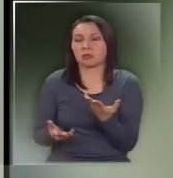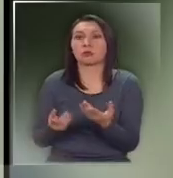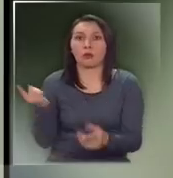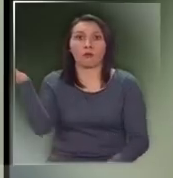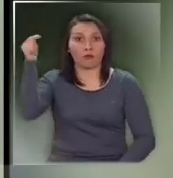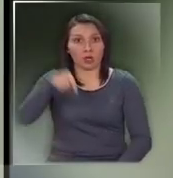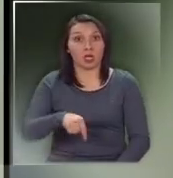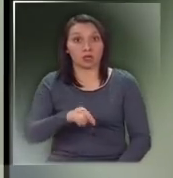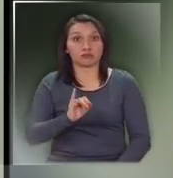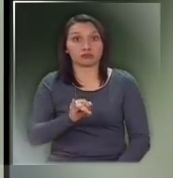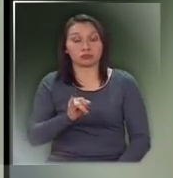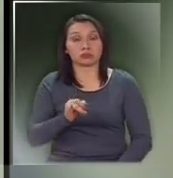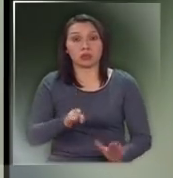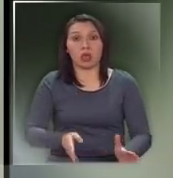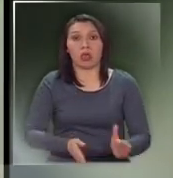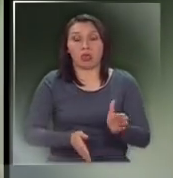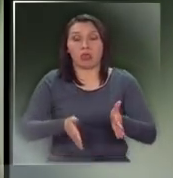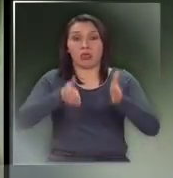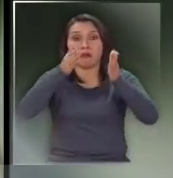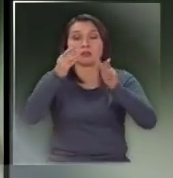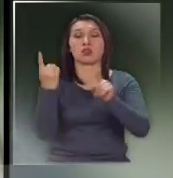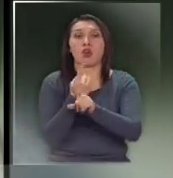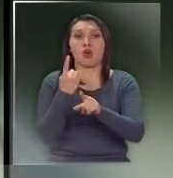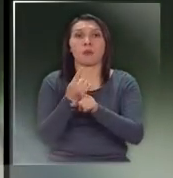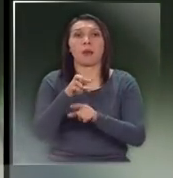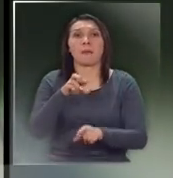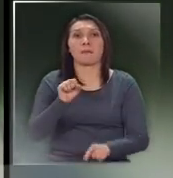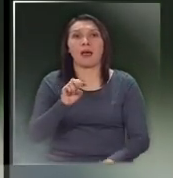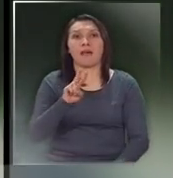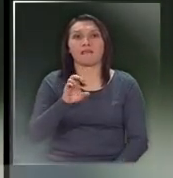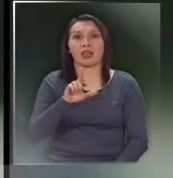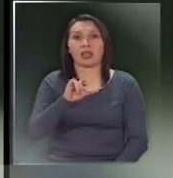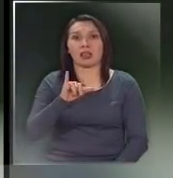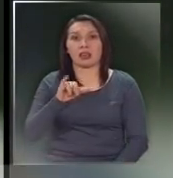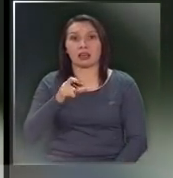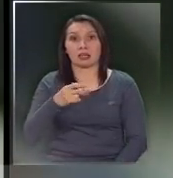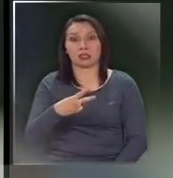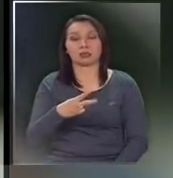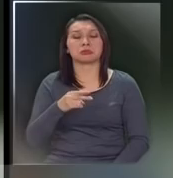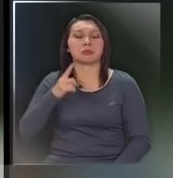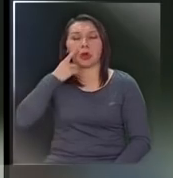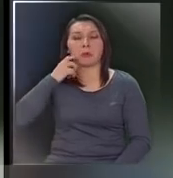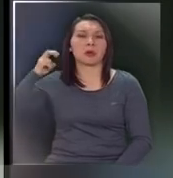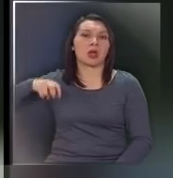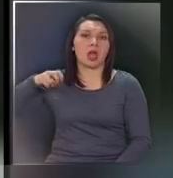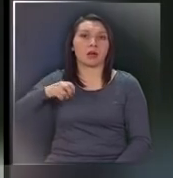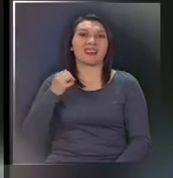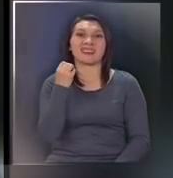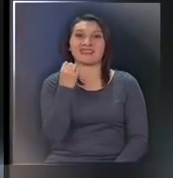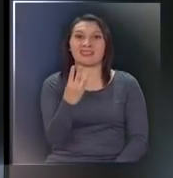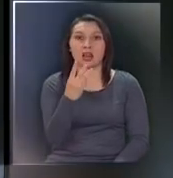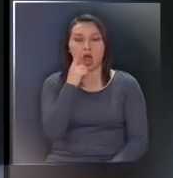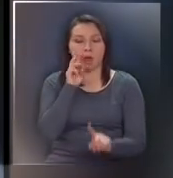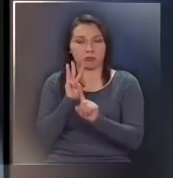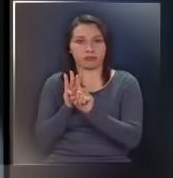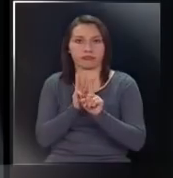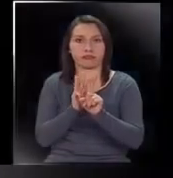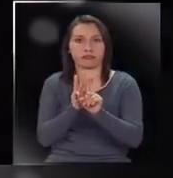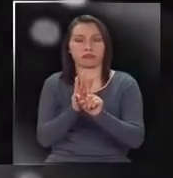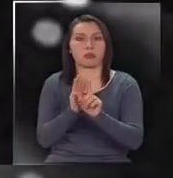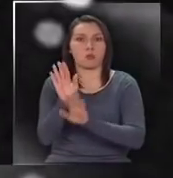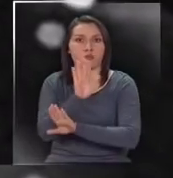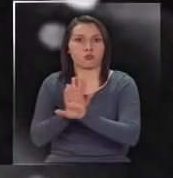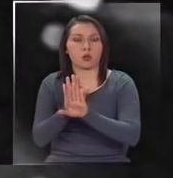venía. ¿A dónde? Al edificio a hablar con Pavelich. Venía caminando con los tres guardaespaldas y la